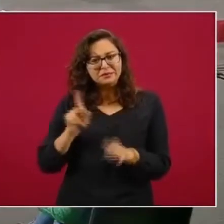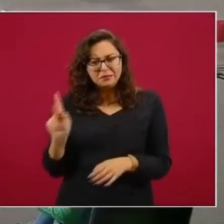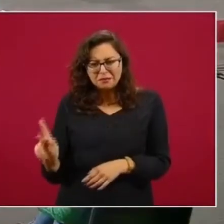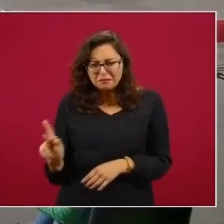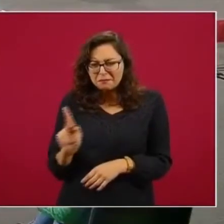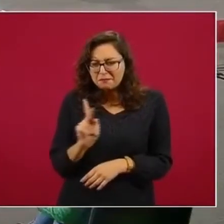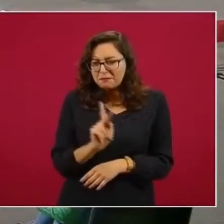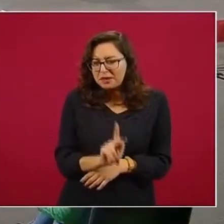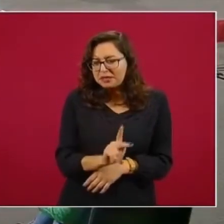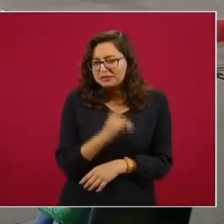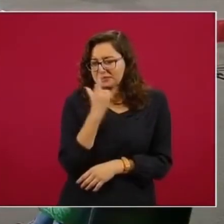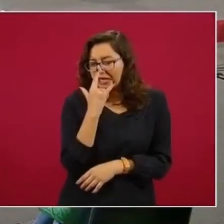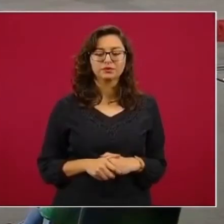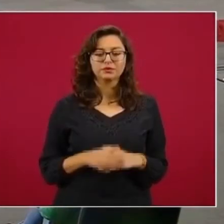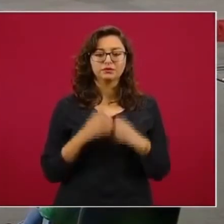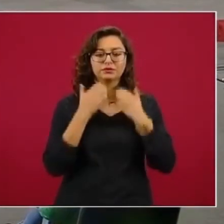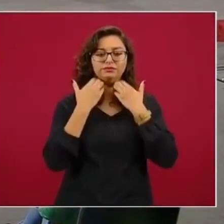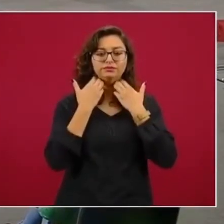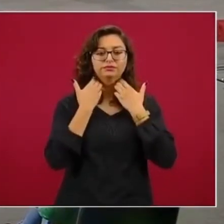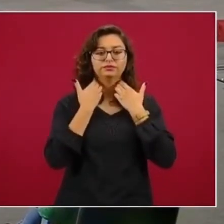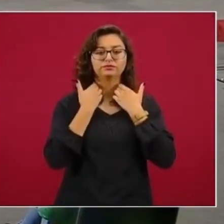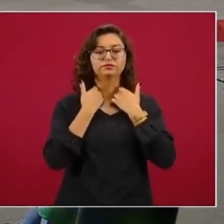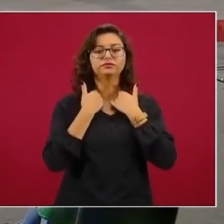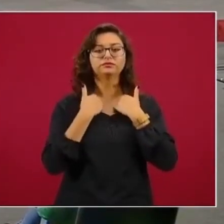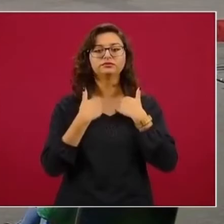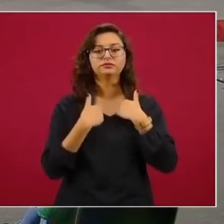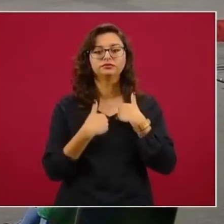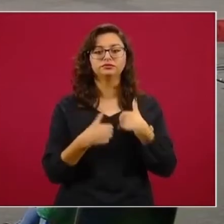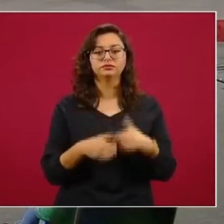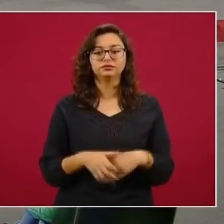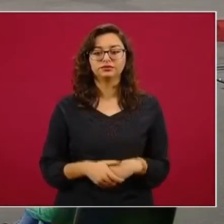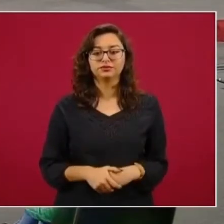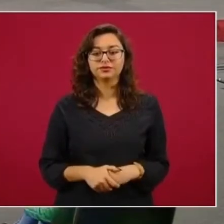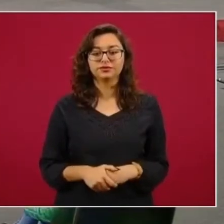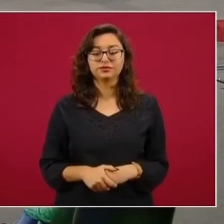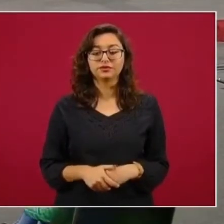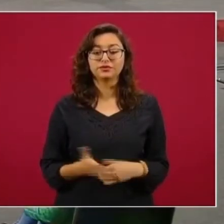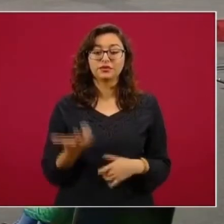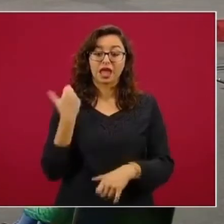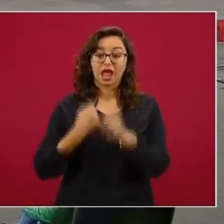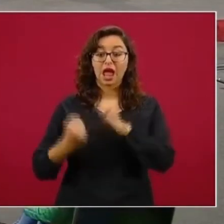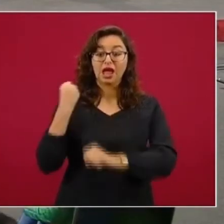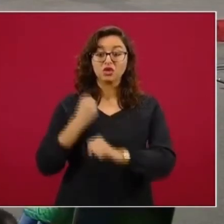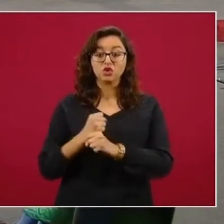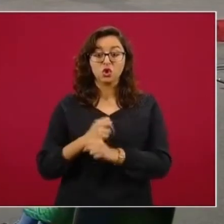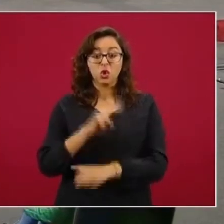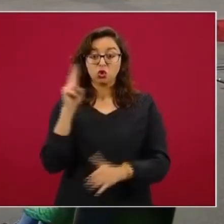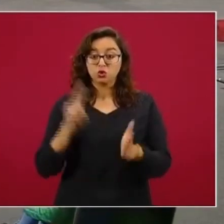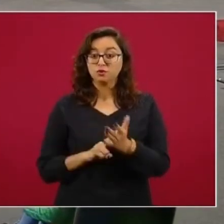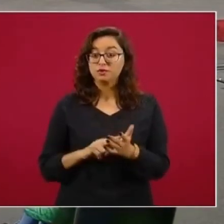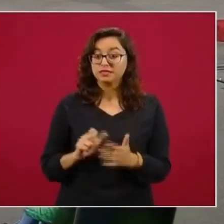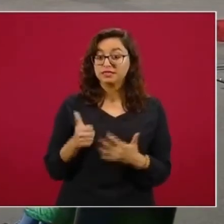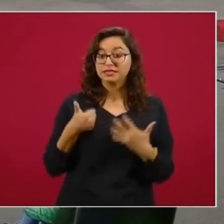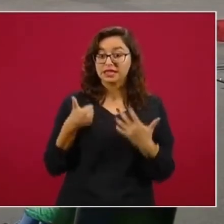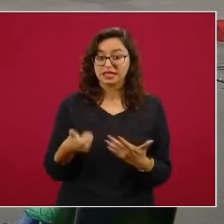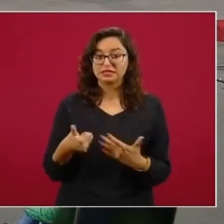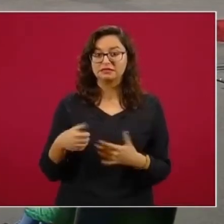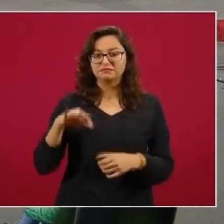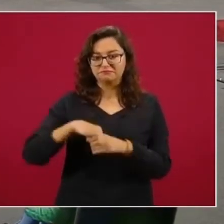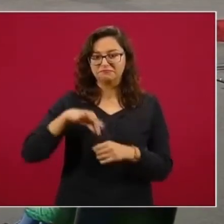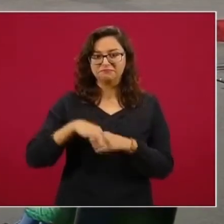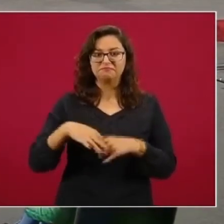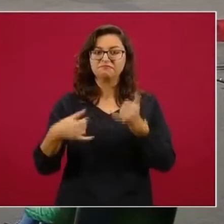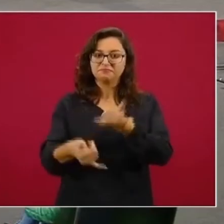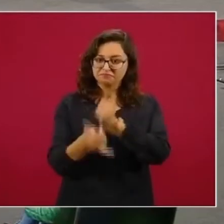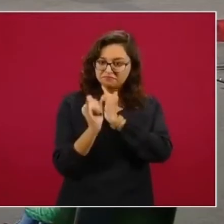Después puede ser coincidencia, pero en el 2006, cuando nos robaron la presidencia, el papá, por